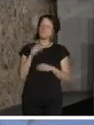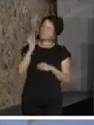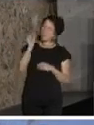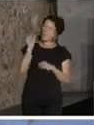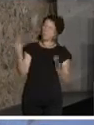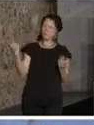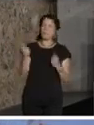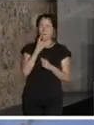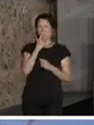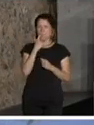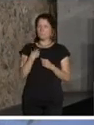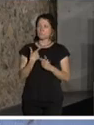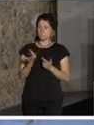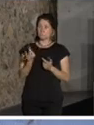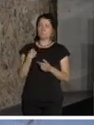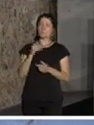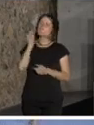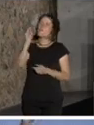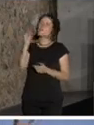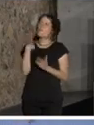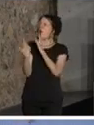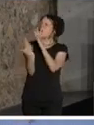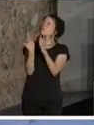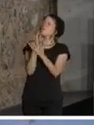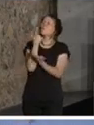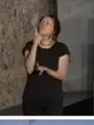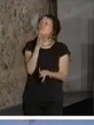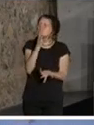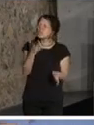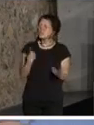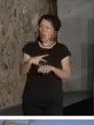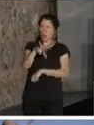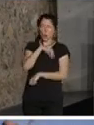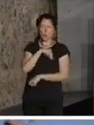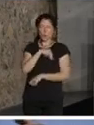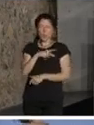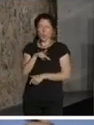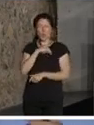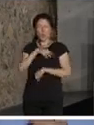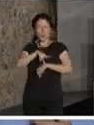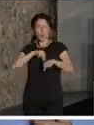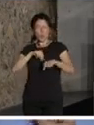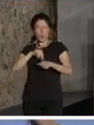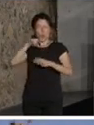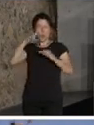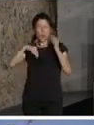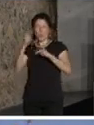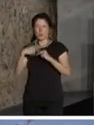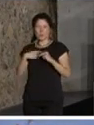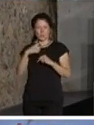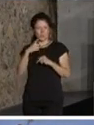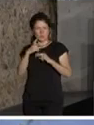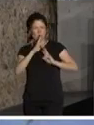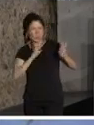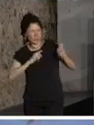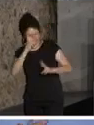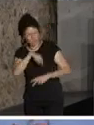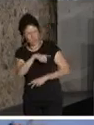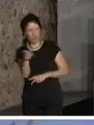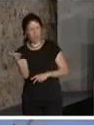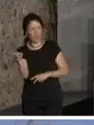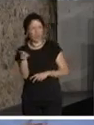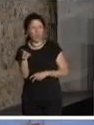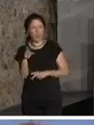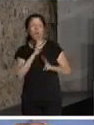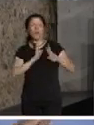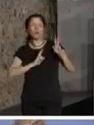a rendirle cuentas como digo a pedirle explicaciones al concejal delegado de urbanismo sabéis que me contestó sabéis